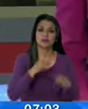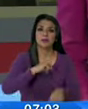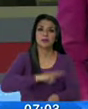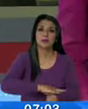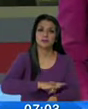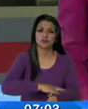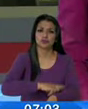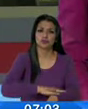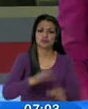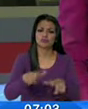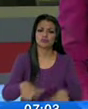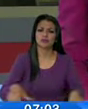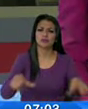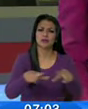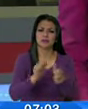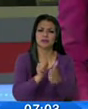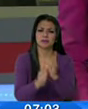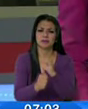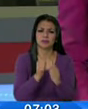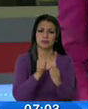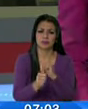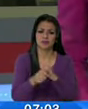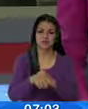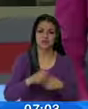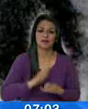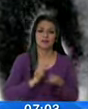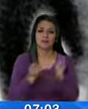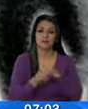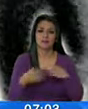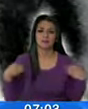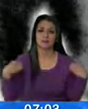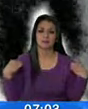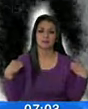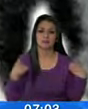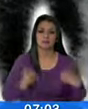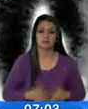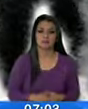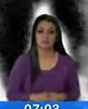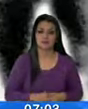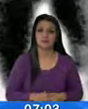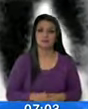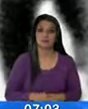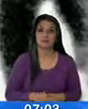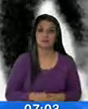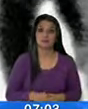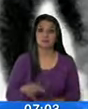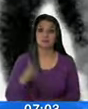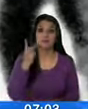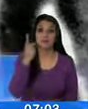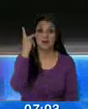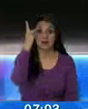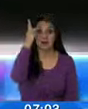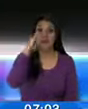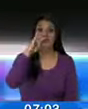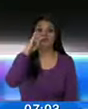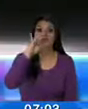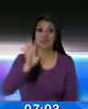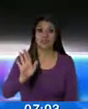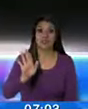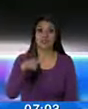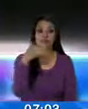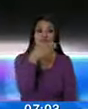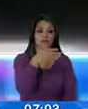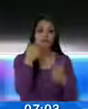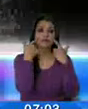instalación deportiva mientras se cambiaba de ropa. Los padres del pequeño acudieron a la fiscalía alarmados ante lo